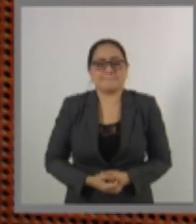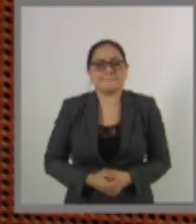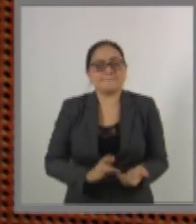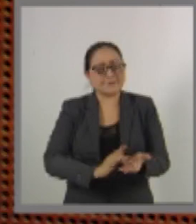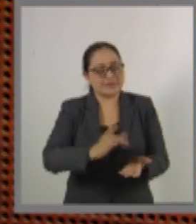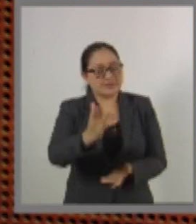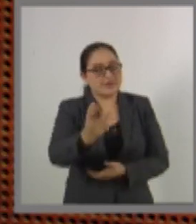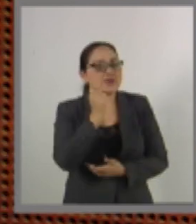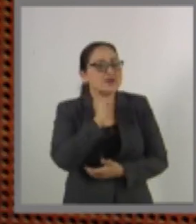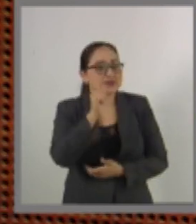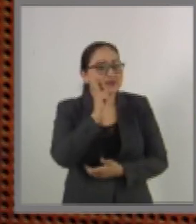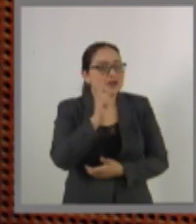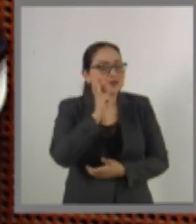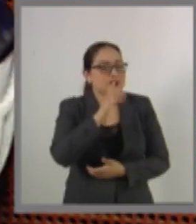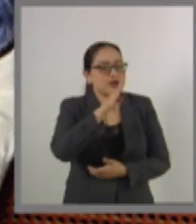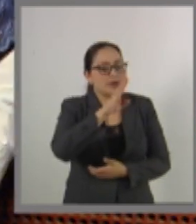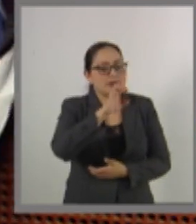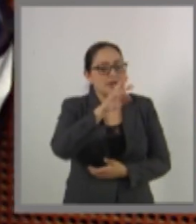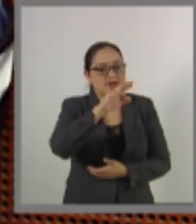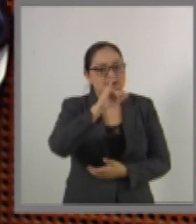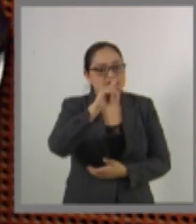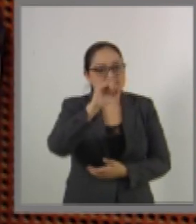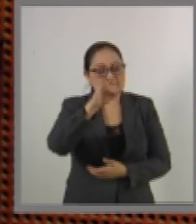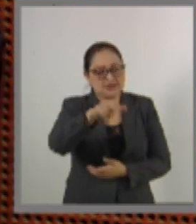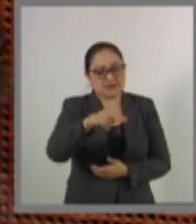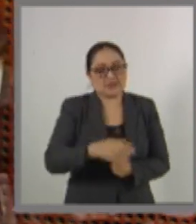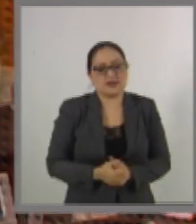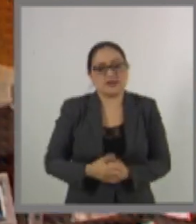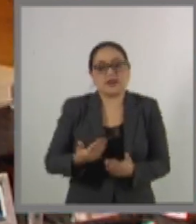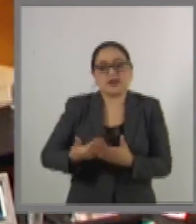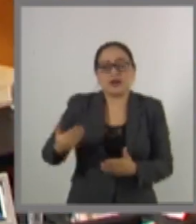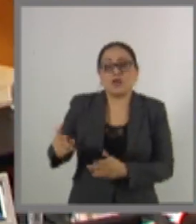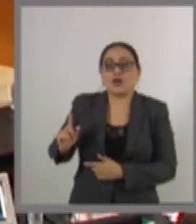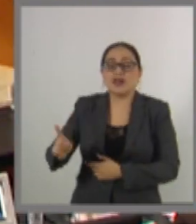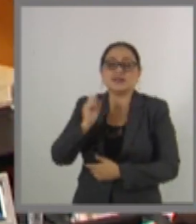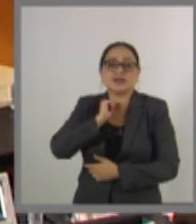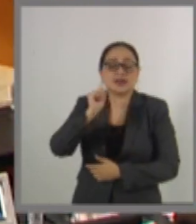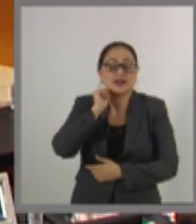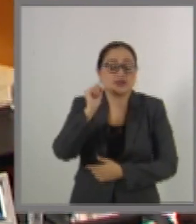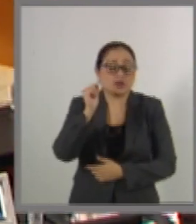Muchas gracias, senadora Beristáin. Tiene el uso de la palabra el senador Enrique Burgos.